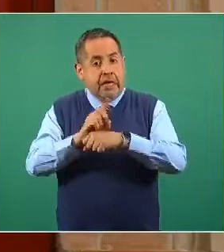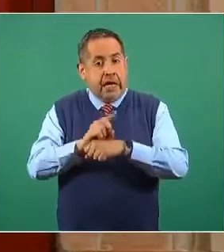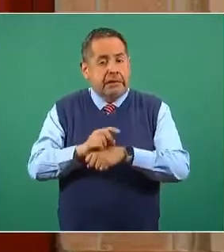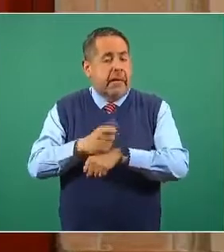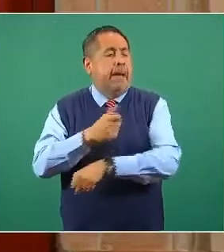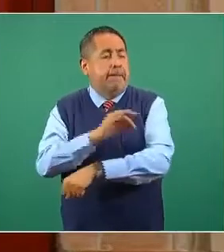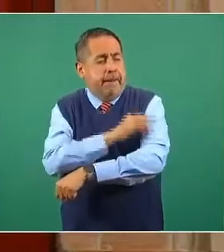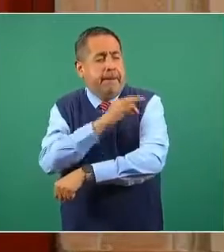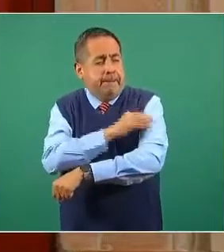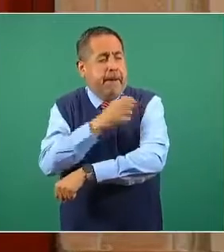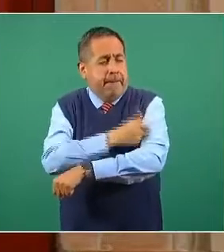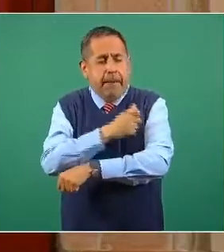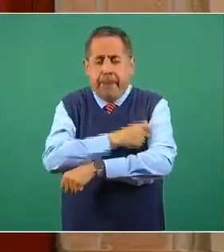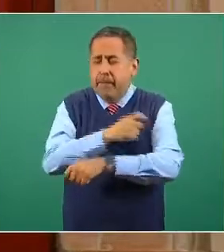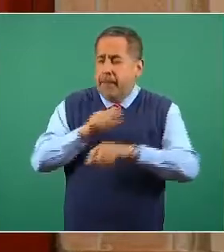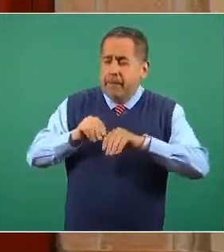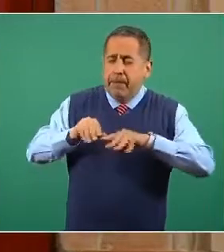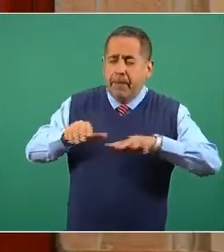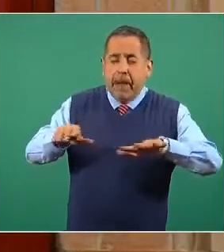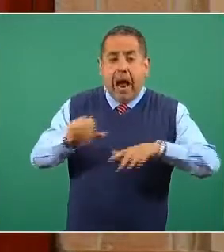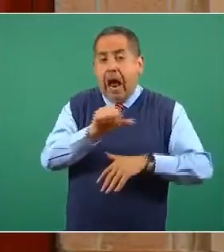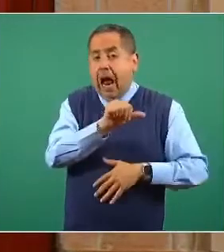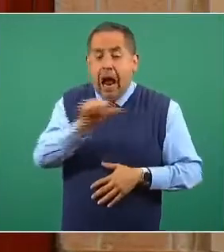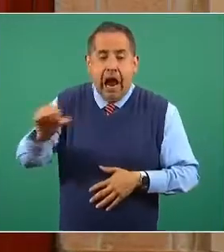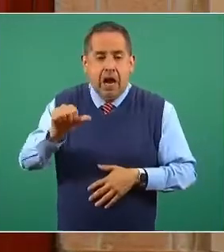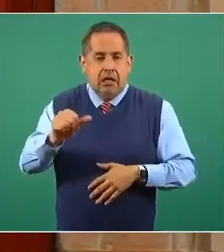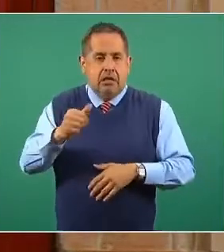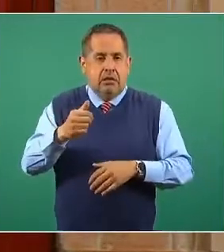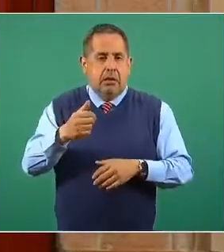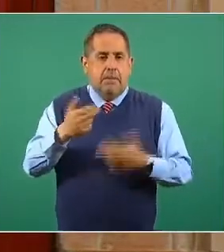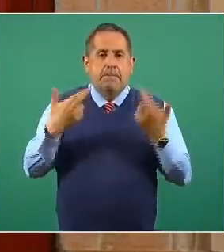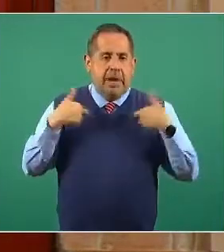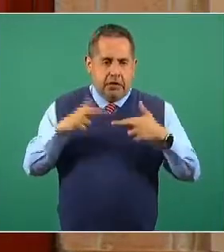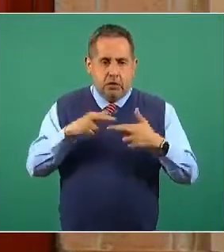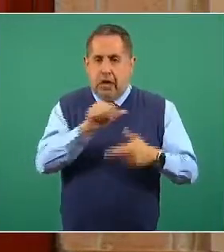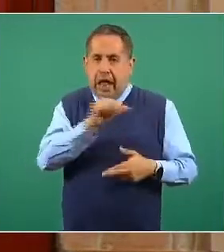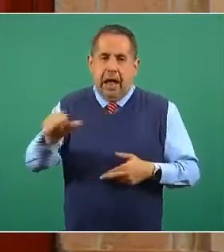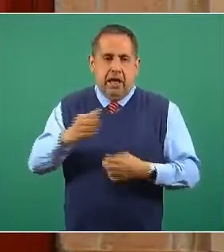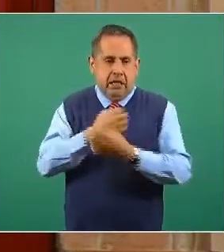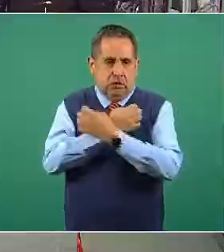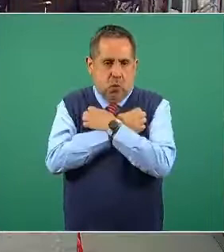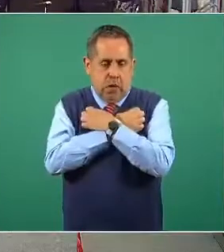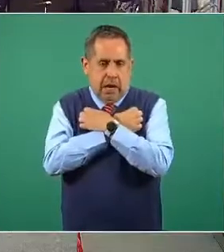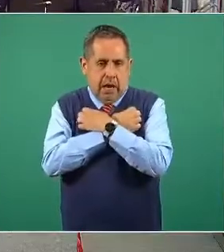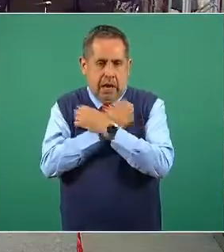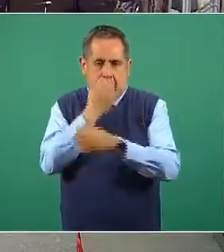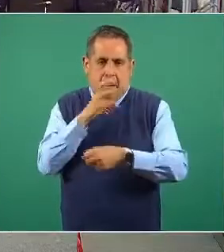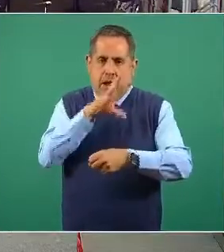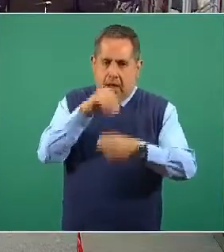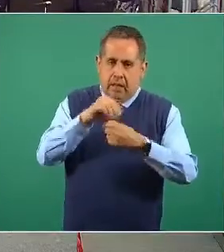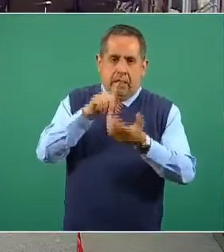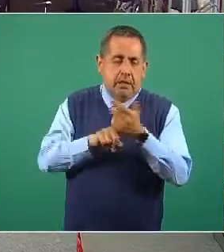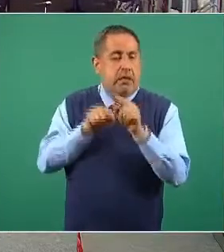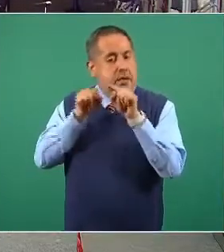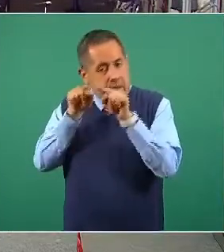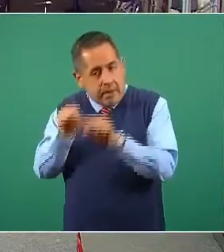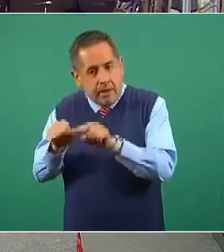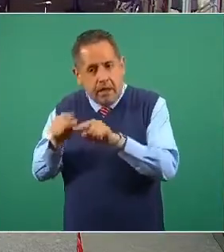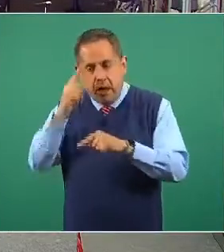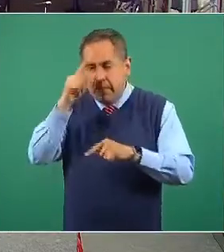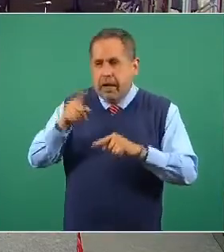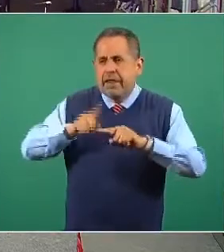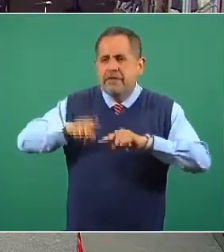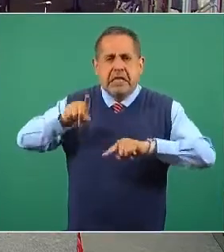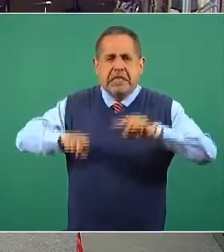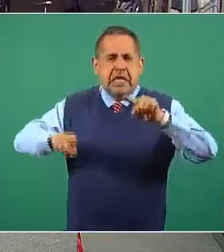vacunación en los cuales se van a abordar a todo este grupo de personas dedicadas a la educación y para los diferentes